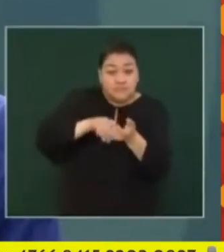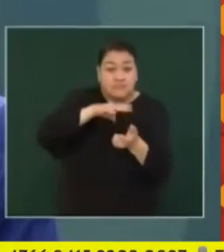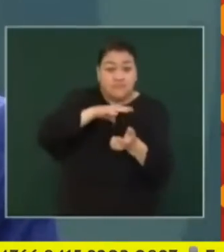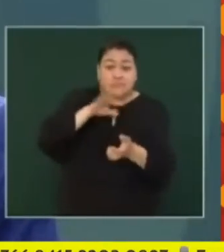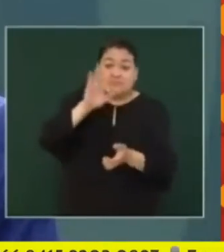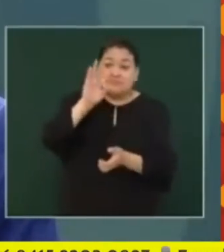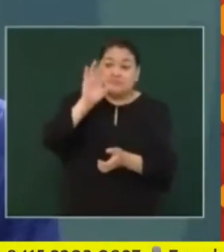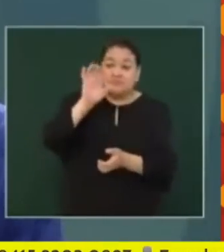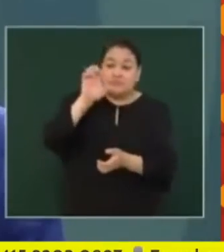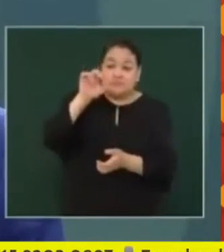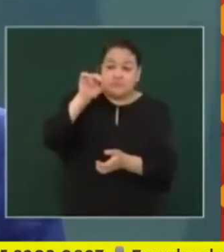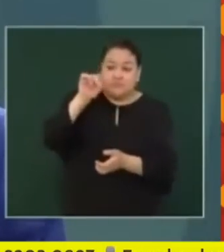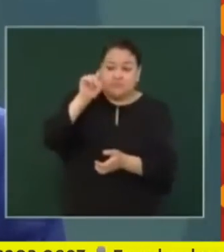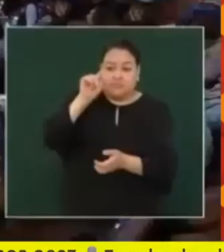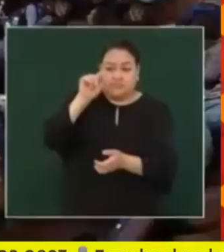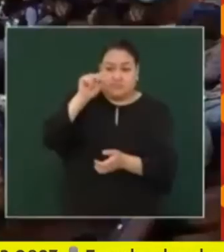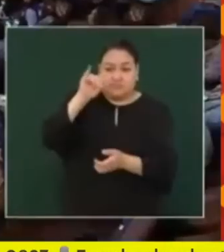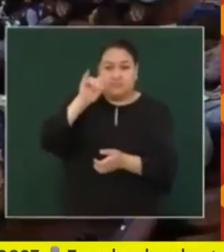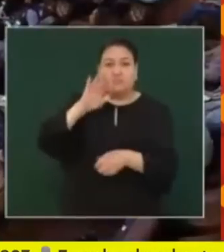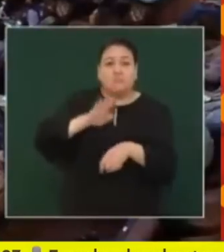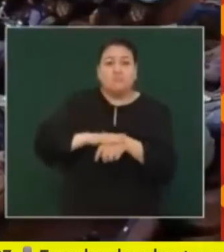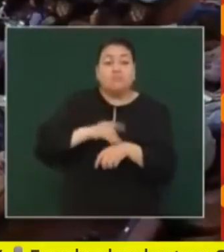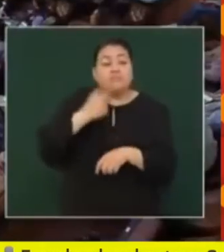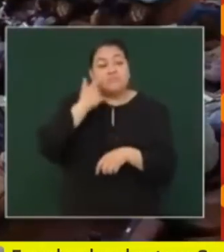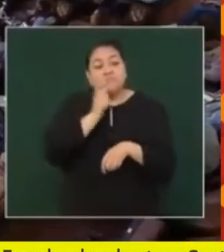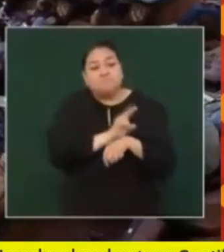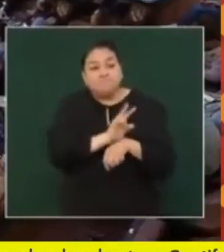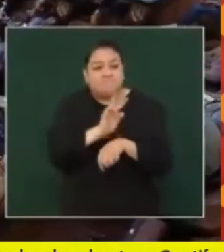de control y evitar